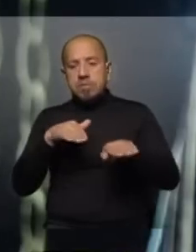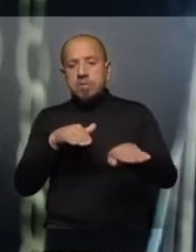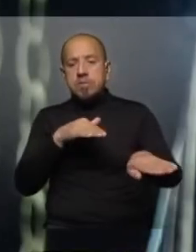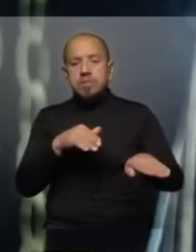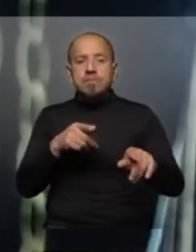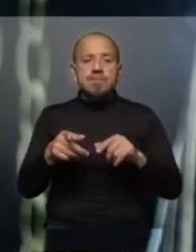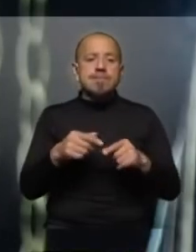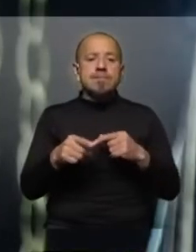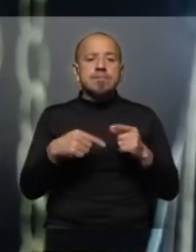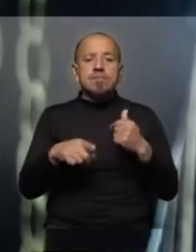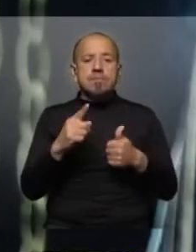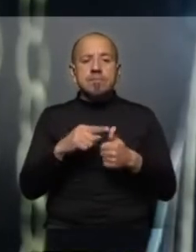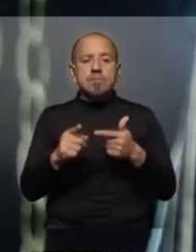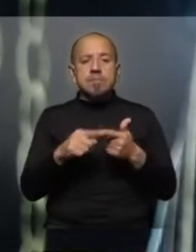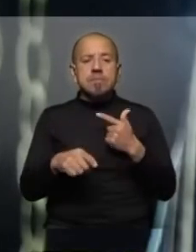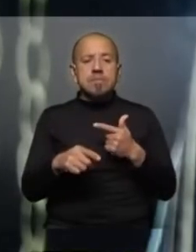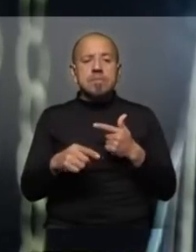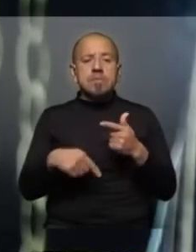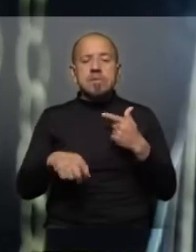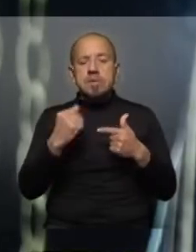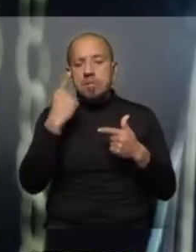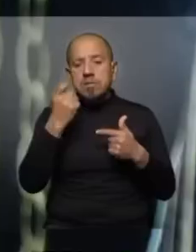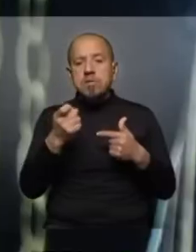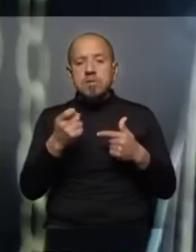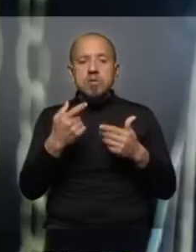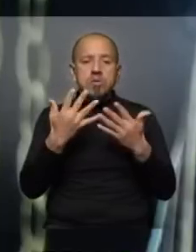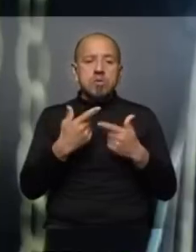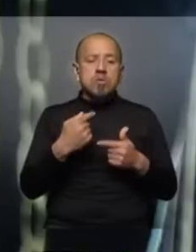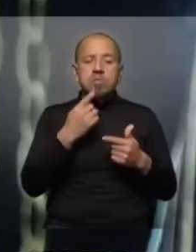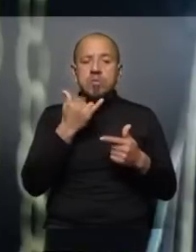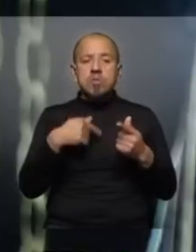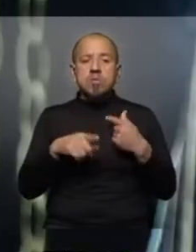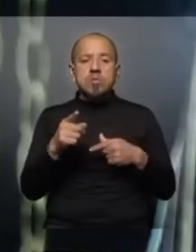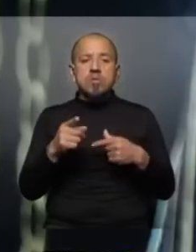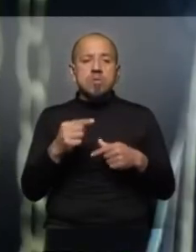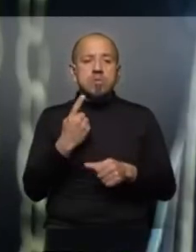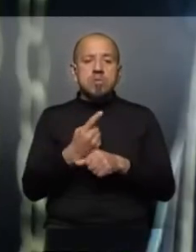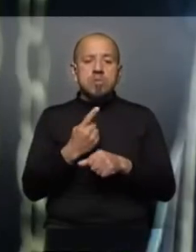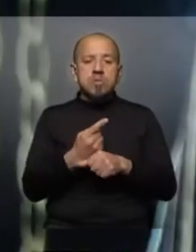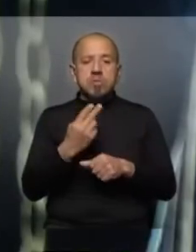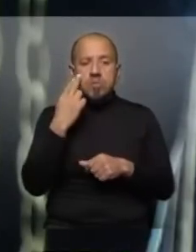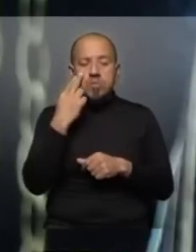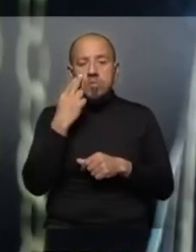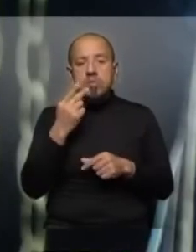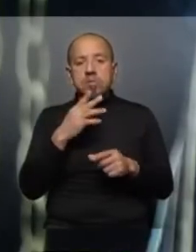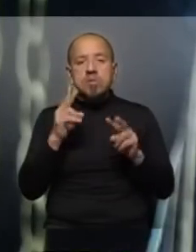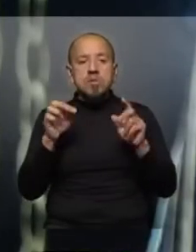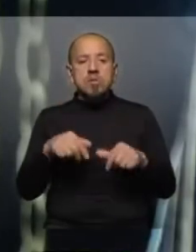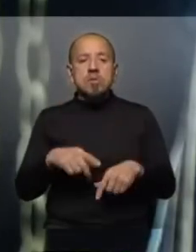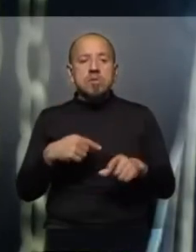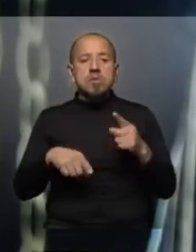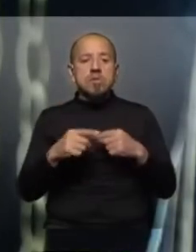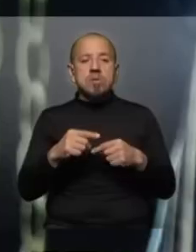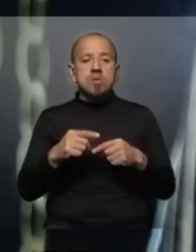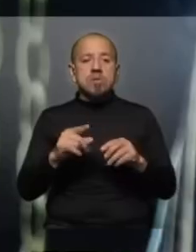medidas de prevención funcionales y de prevención estructurales por ejemplo uno de los principales problemas que tiene hoy Uruguay en materia delictiva son los